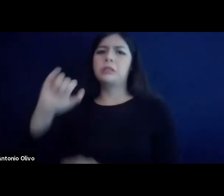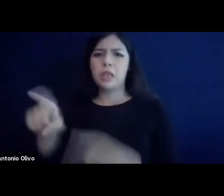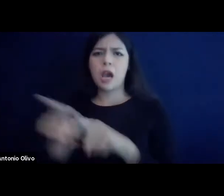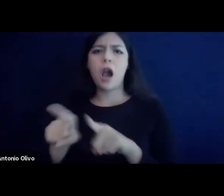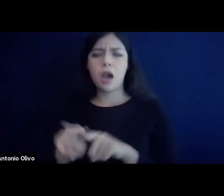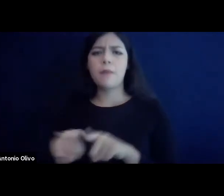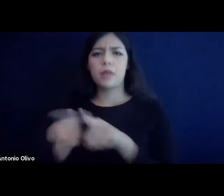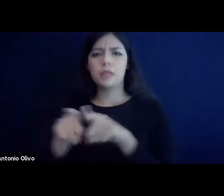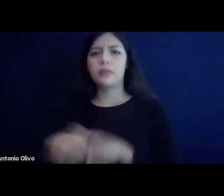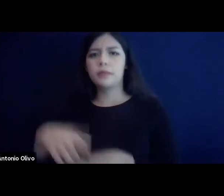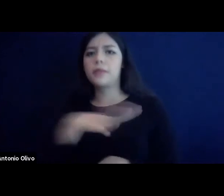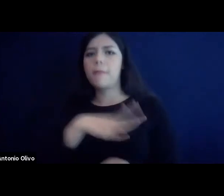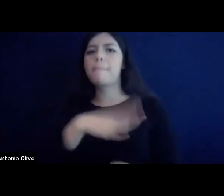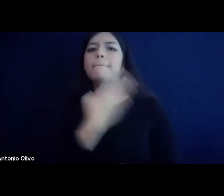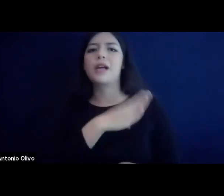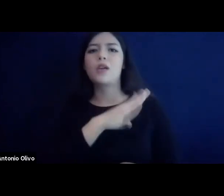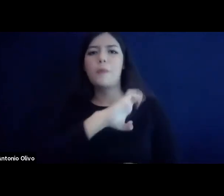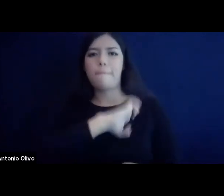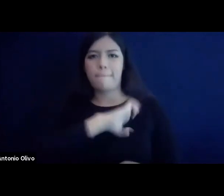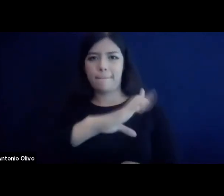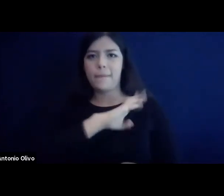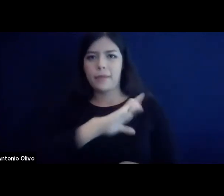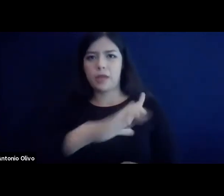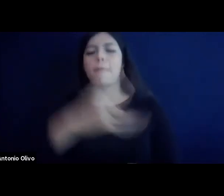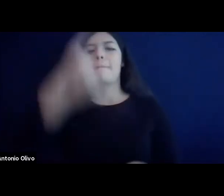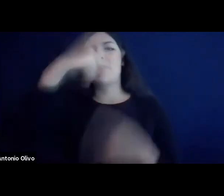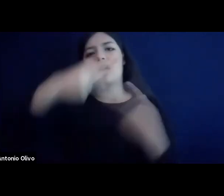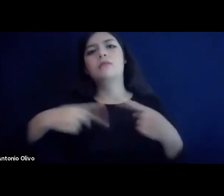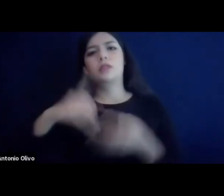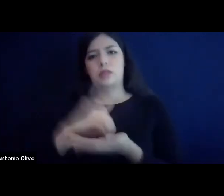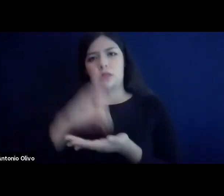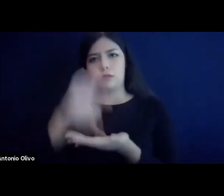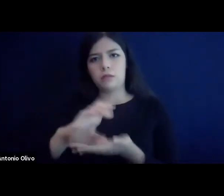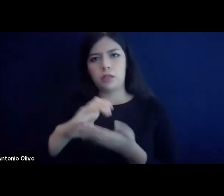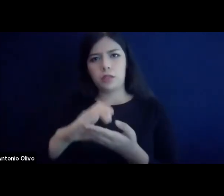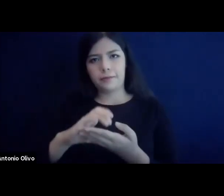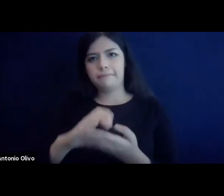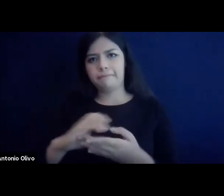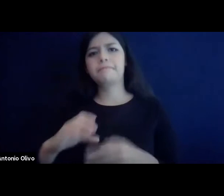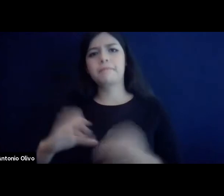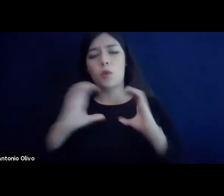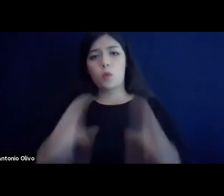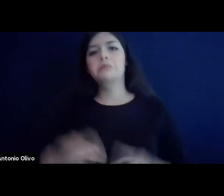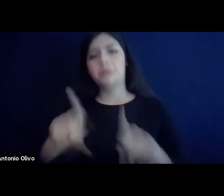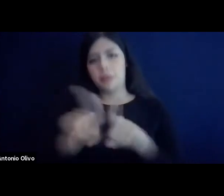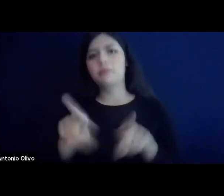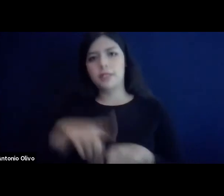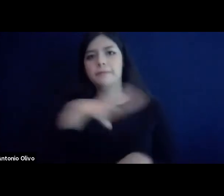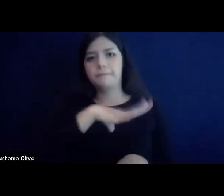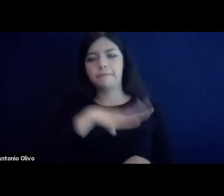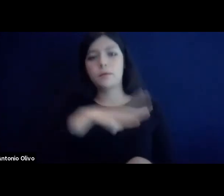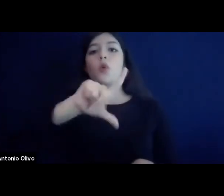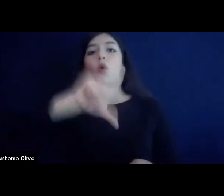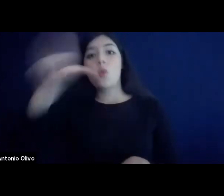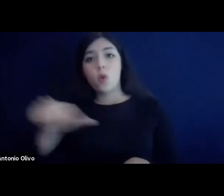en el área de licenciaturas. Cuando yo entro al CUCEA, precisamente esa era mi